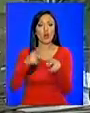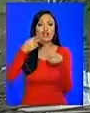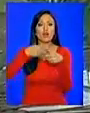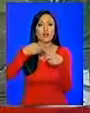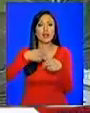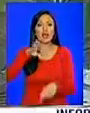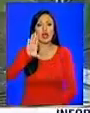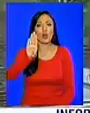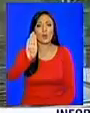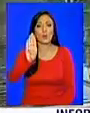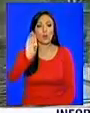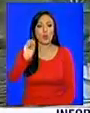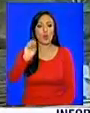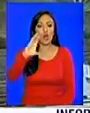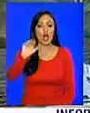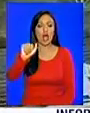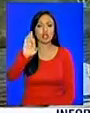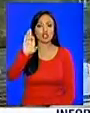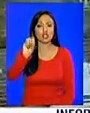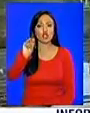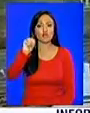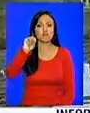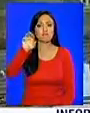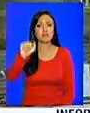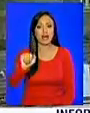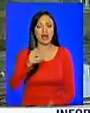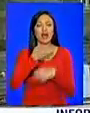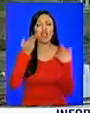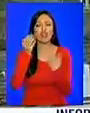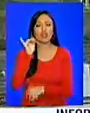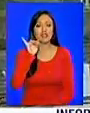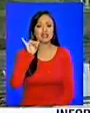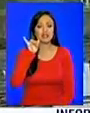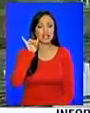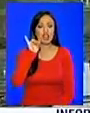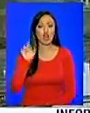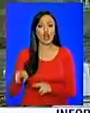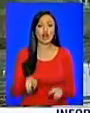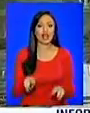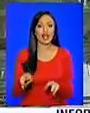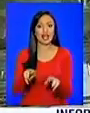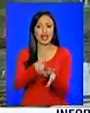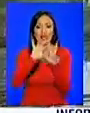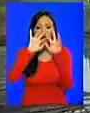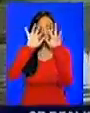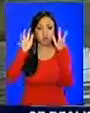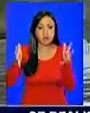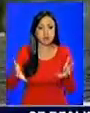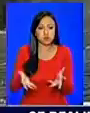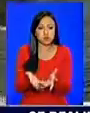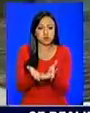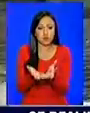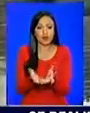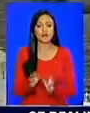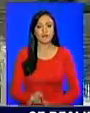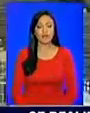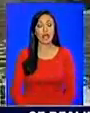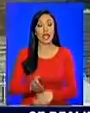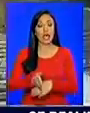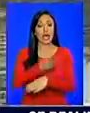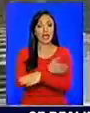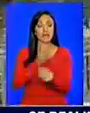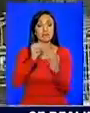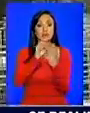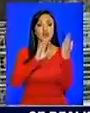Aquí se están realizando los trabajos de embaulamiento del río San Pedro. Ustedes pueden ver en las imágenes. Esto se enmarca, como ya lo señalaron, dentro